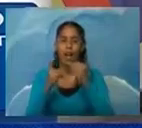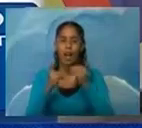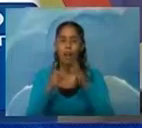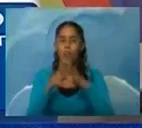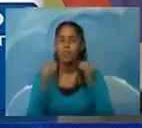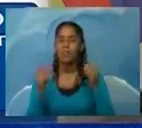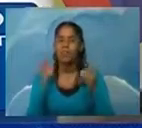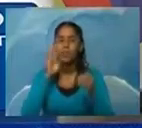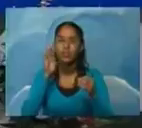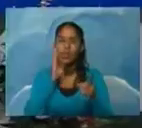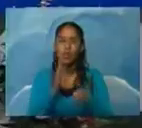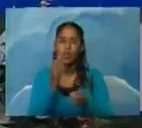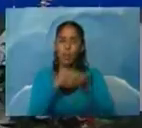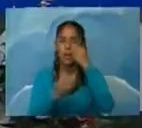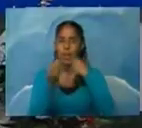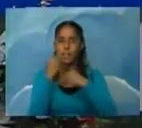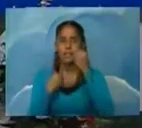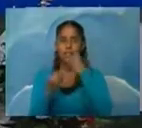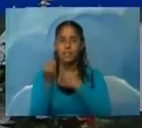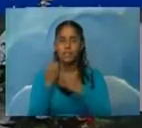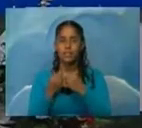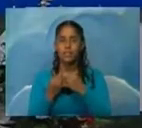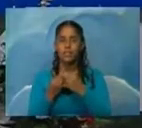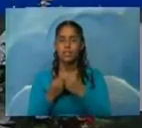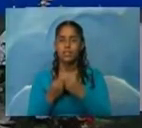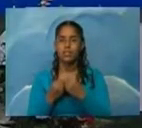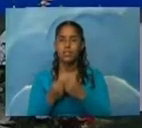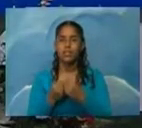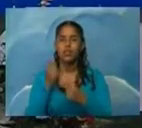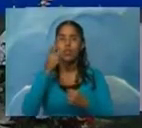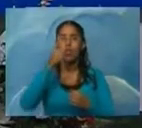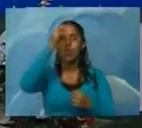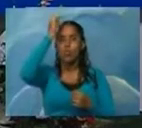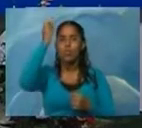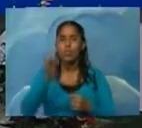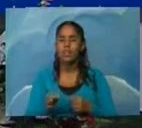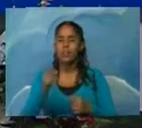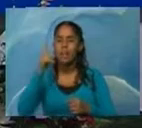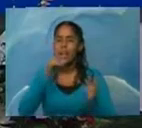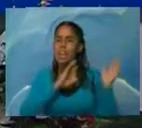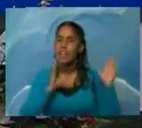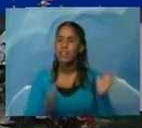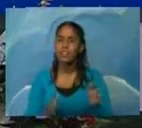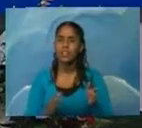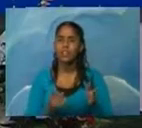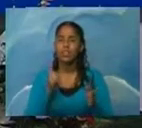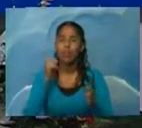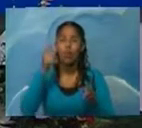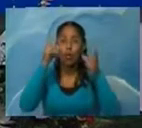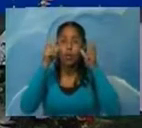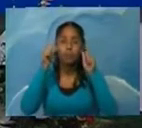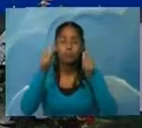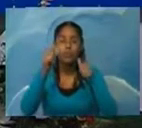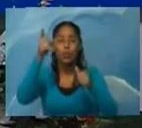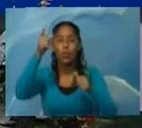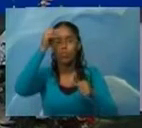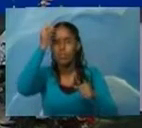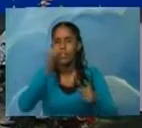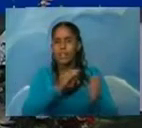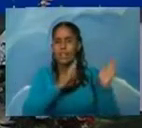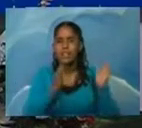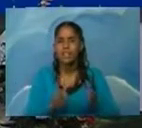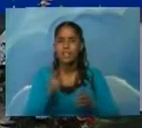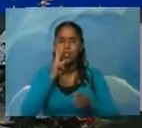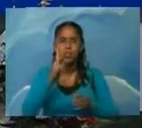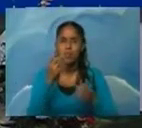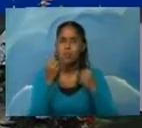Nada abominable comerás. Un creyente, mis amados hermanos, oiga bien, un creyente. Se ve